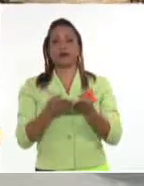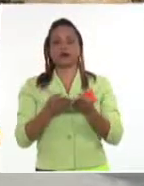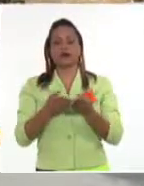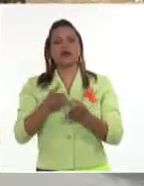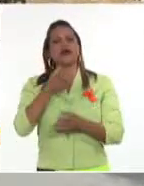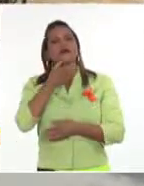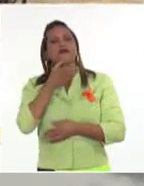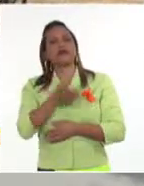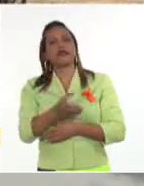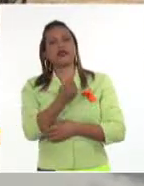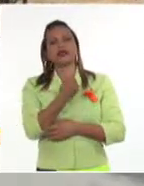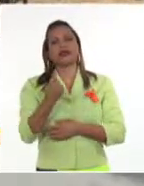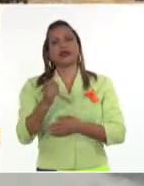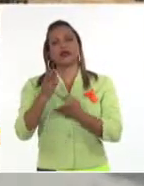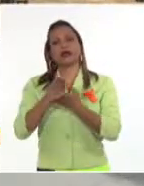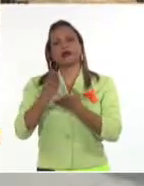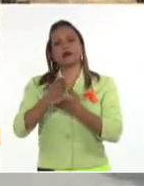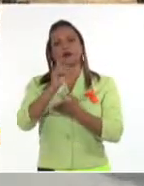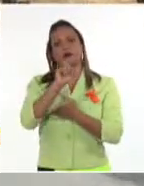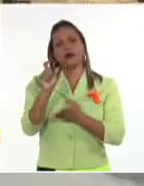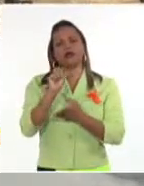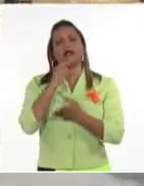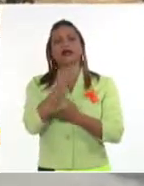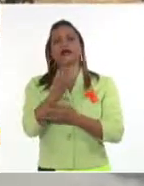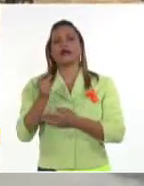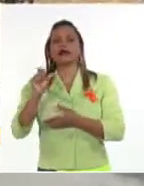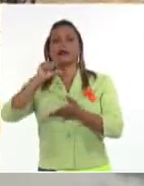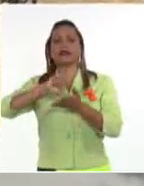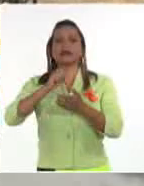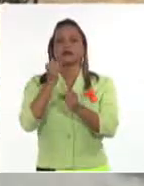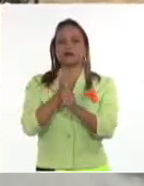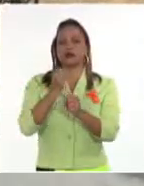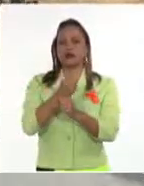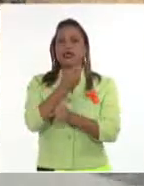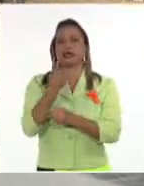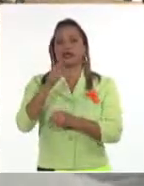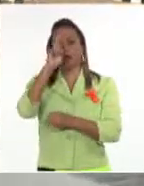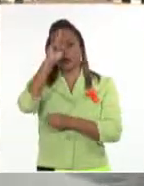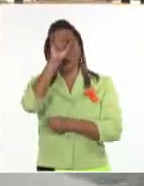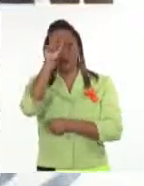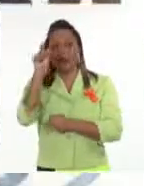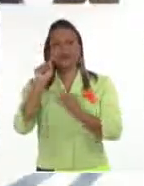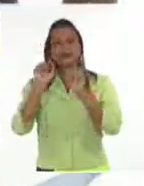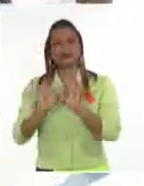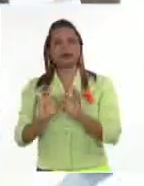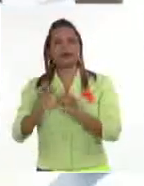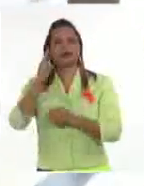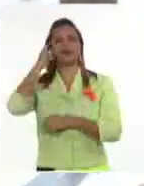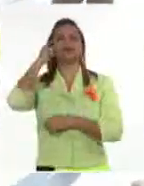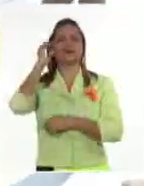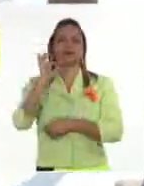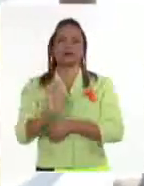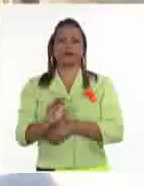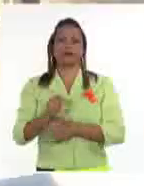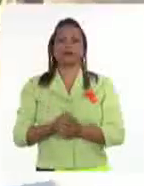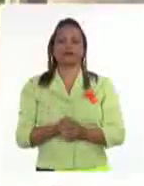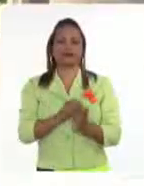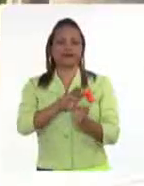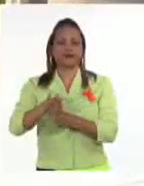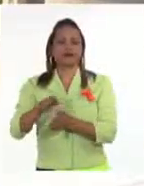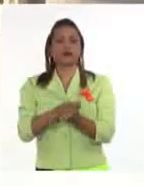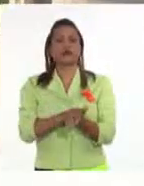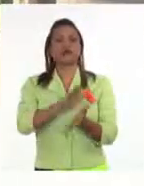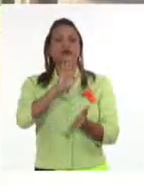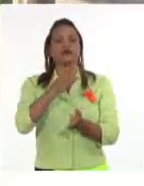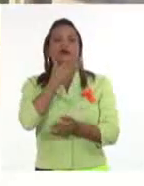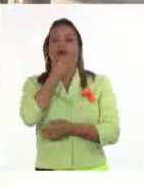Fidel en cada escuela, en cada centro de trabajo, en cada hospital, ahí está su pensamiento. Compromiso de generaciones que